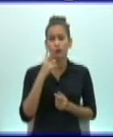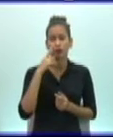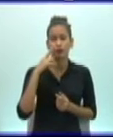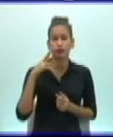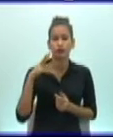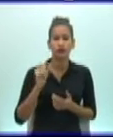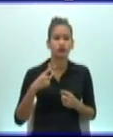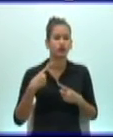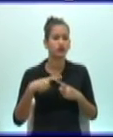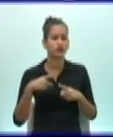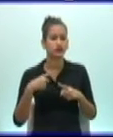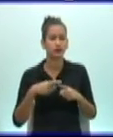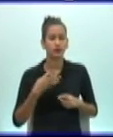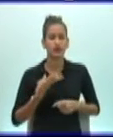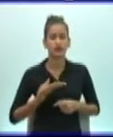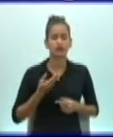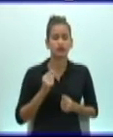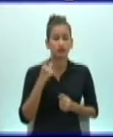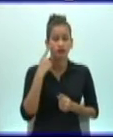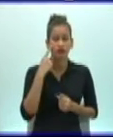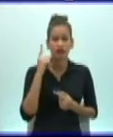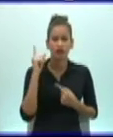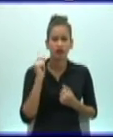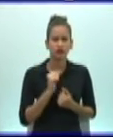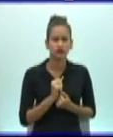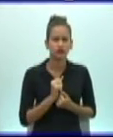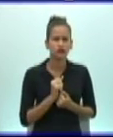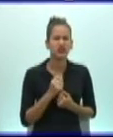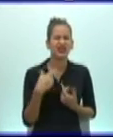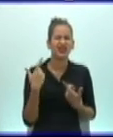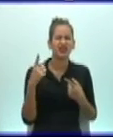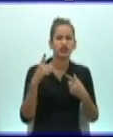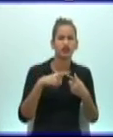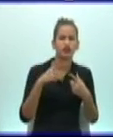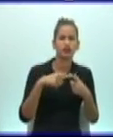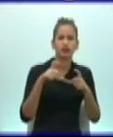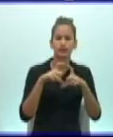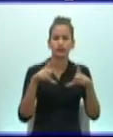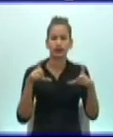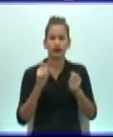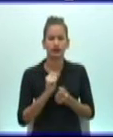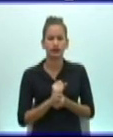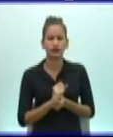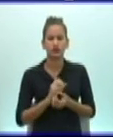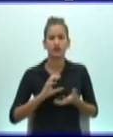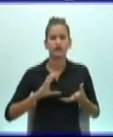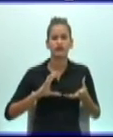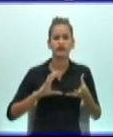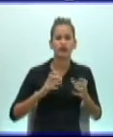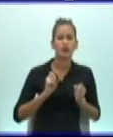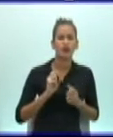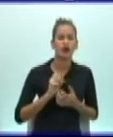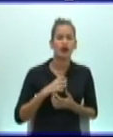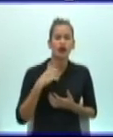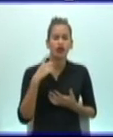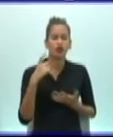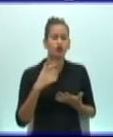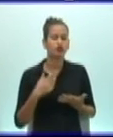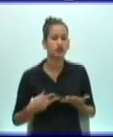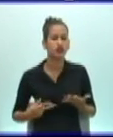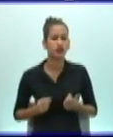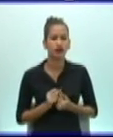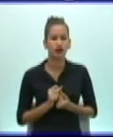que aparecen. Fíjense qué tipo de texto, qué forma locutiva ha predominado, donde el autor ha